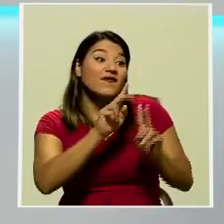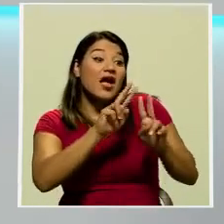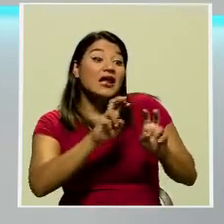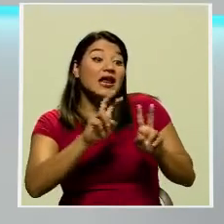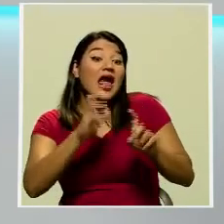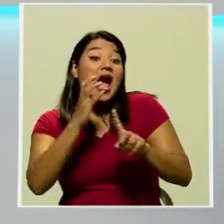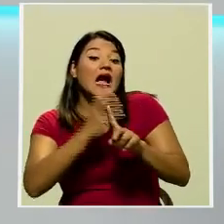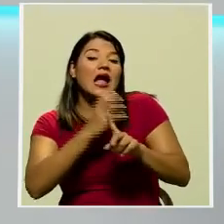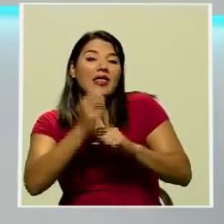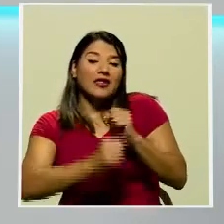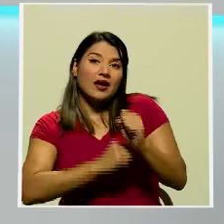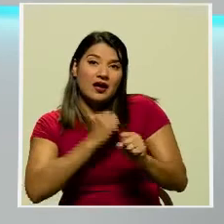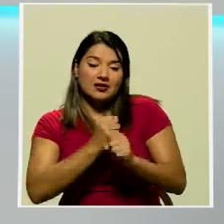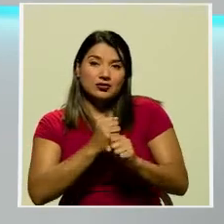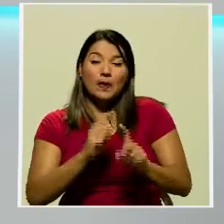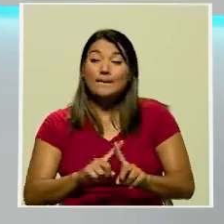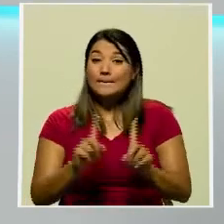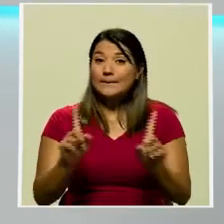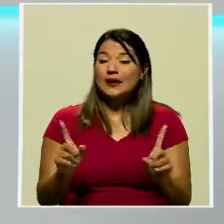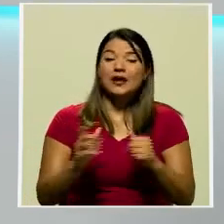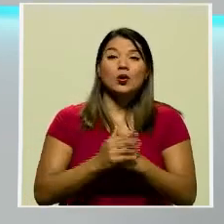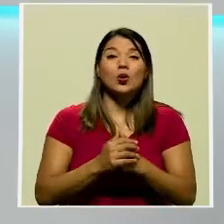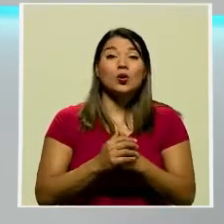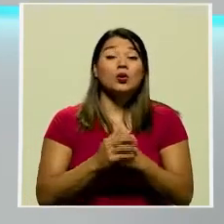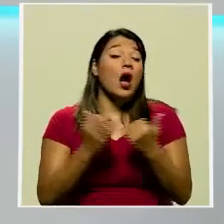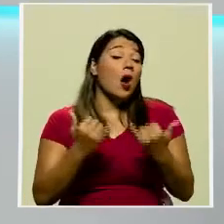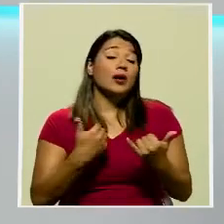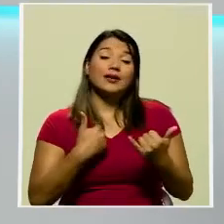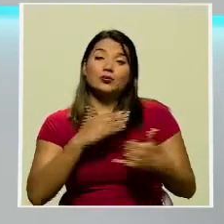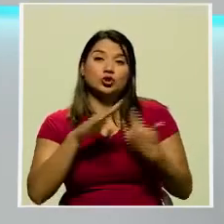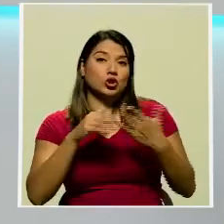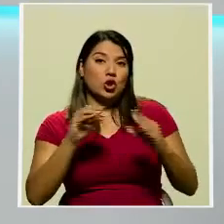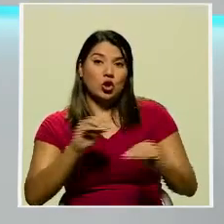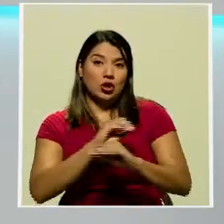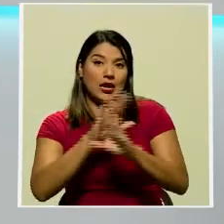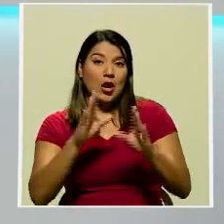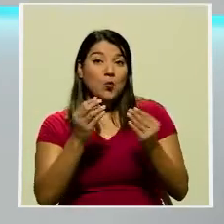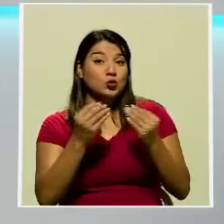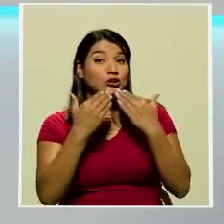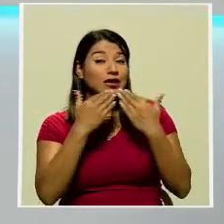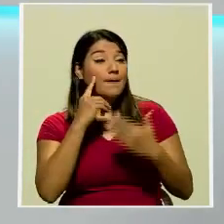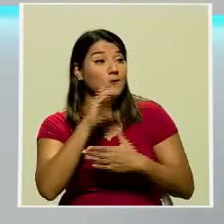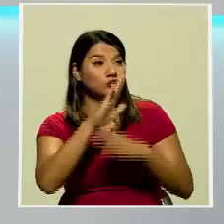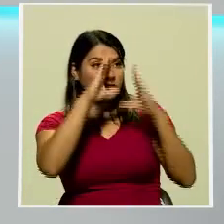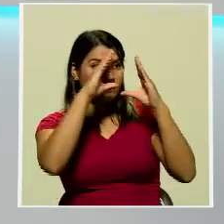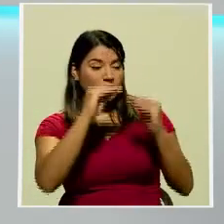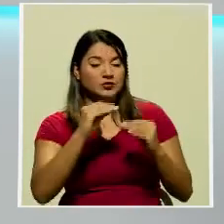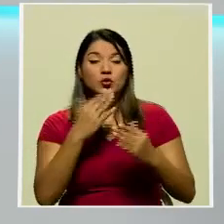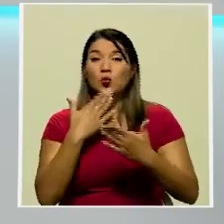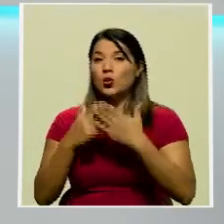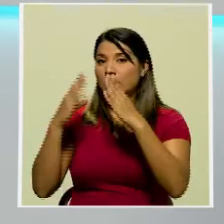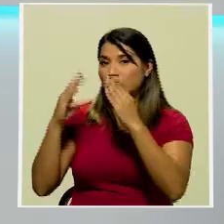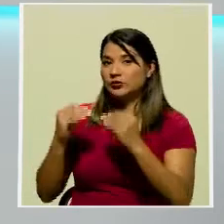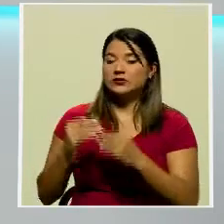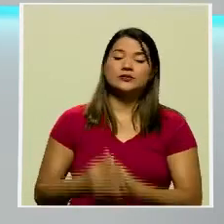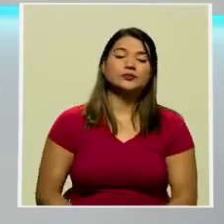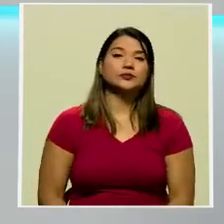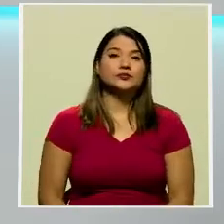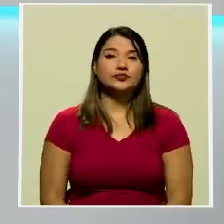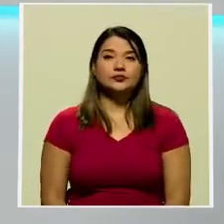periodo en el que está planteado, pero las cosas están claras. Muchísimas gracias por su informe, Ana Marta Arce. Buenas noches. Buenas